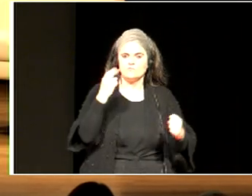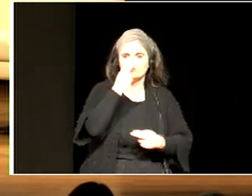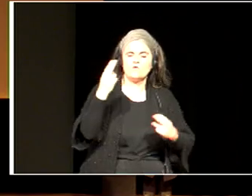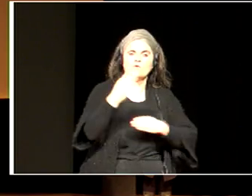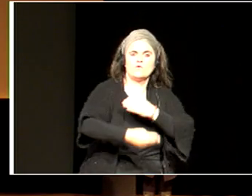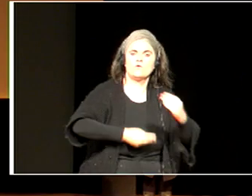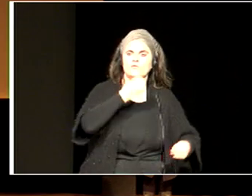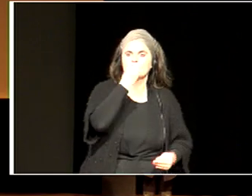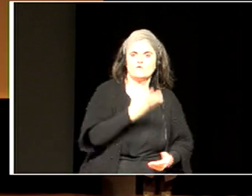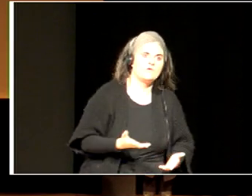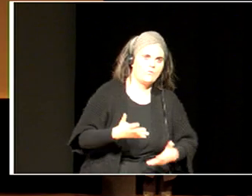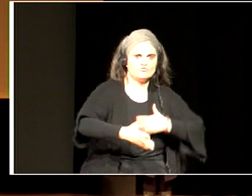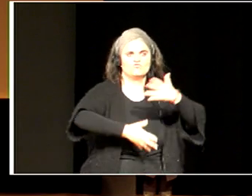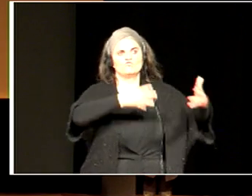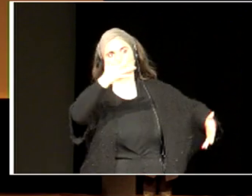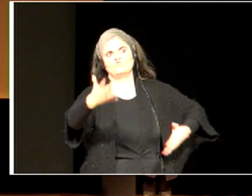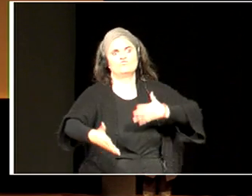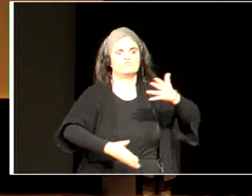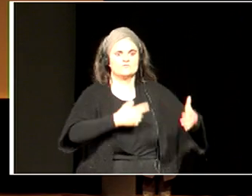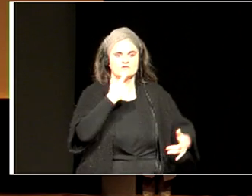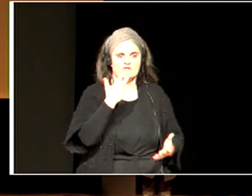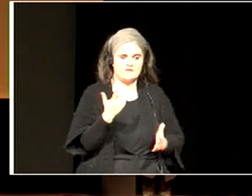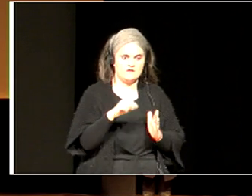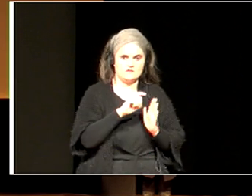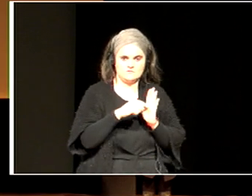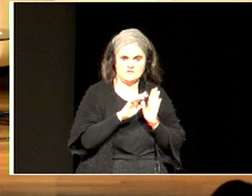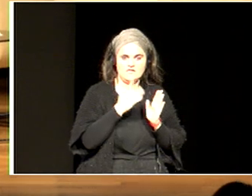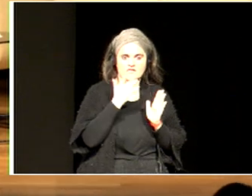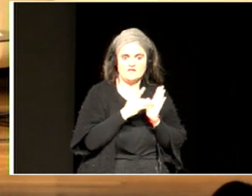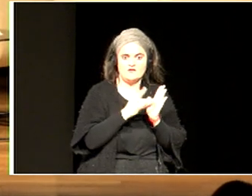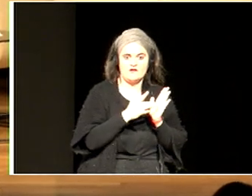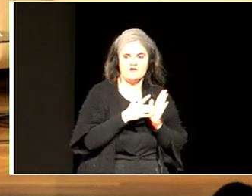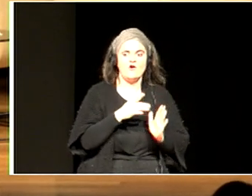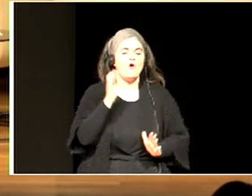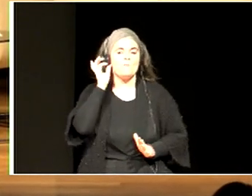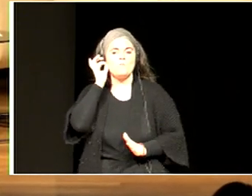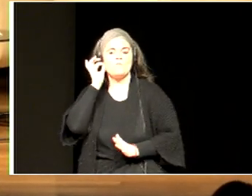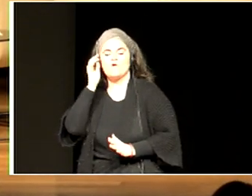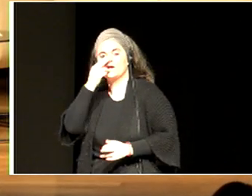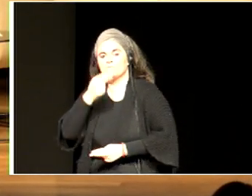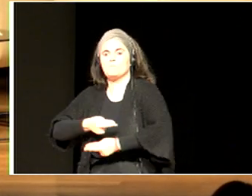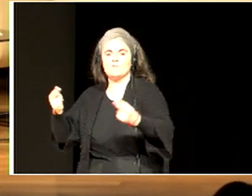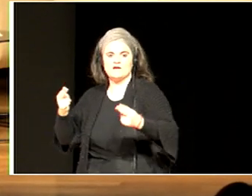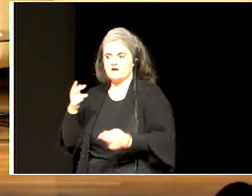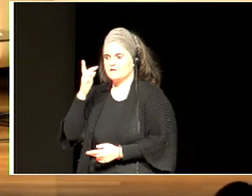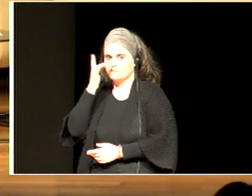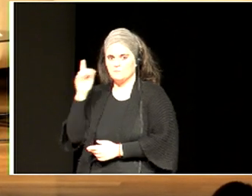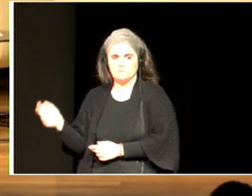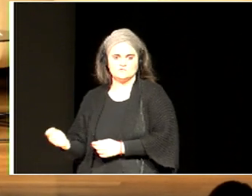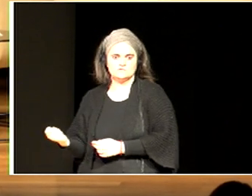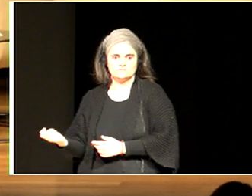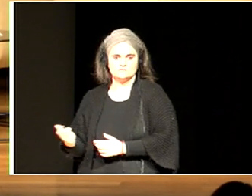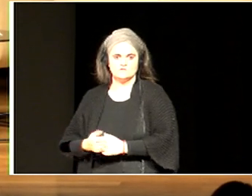a los cinco invadió la real academia bueno mujer pública prostituta zorro animal